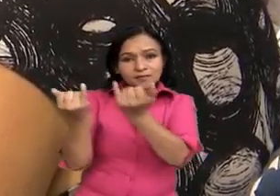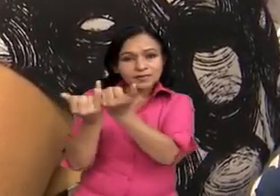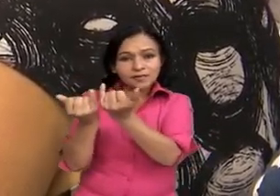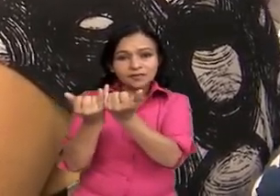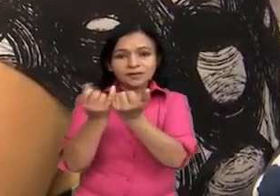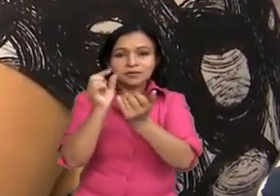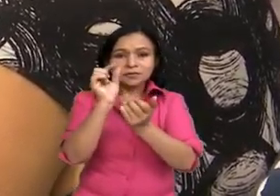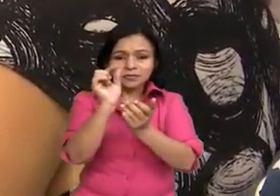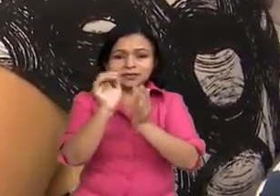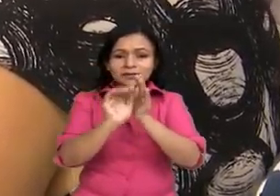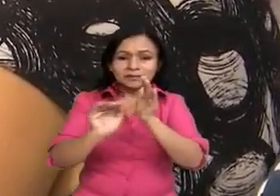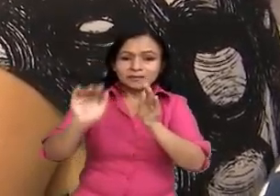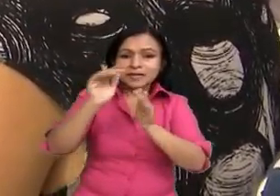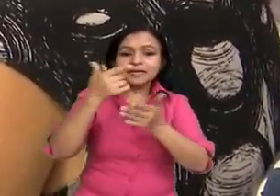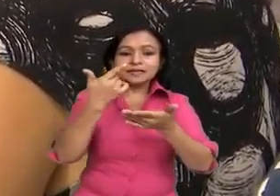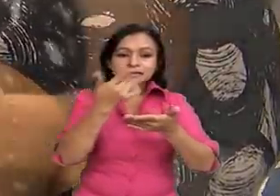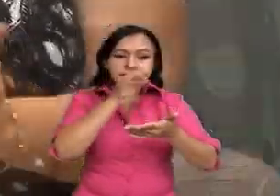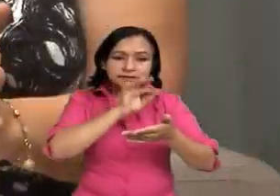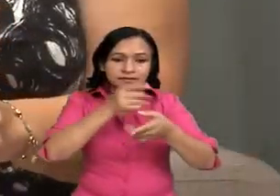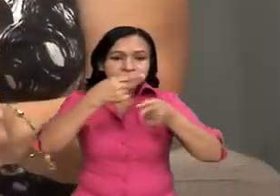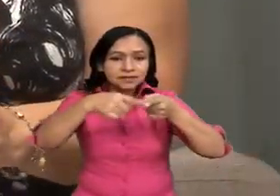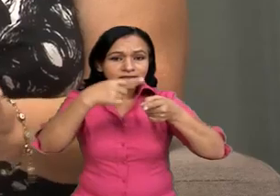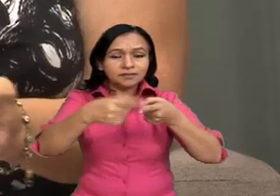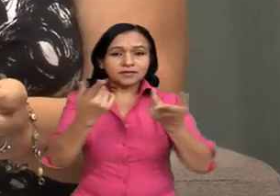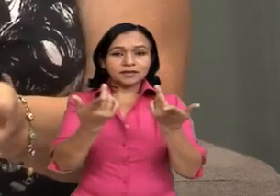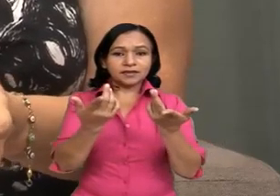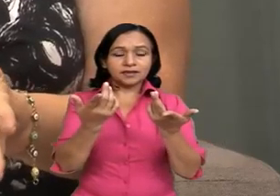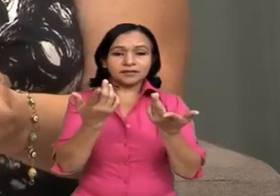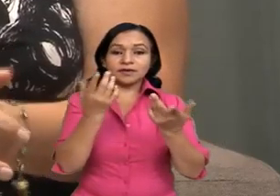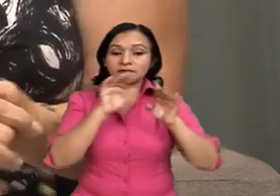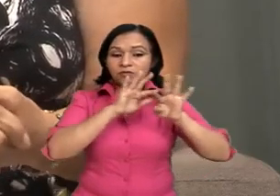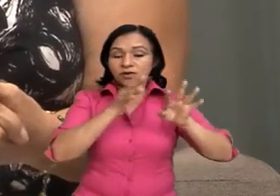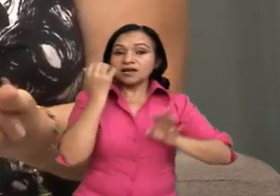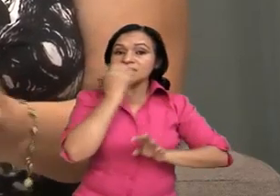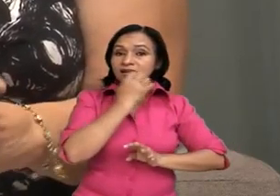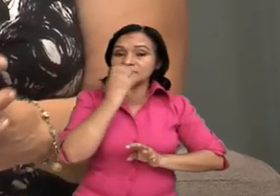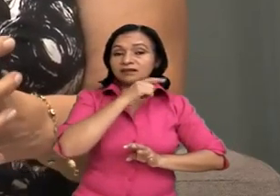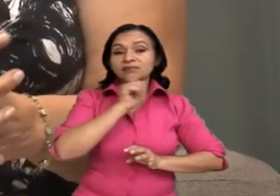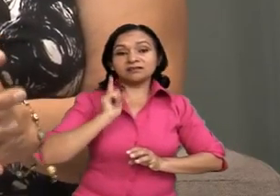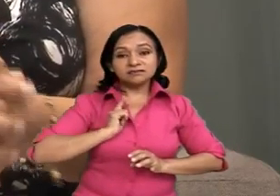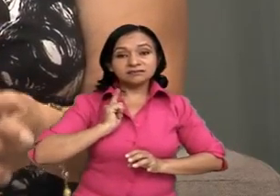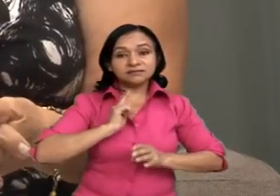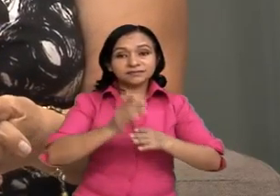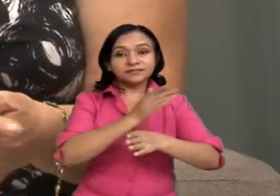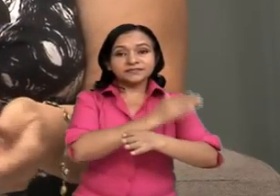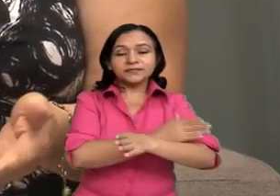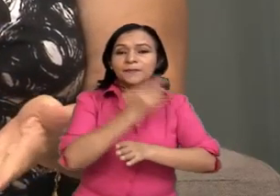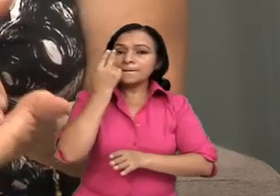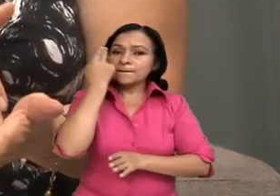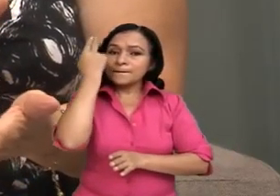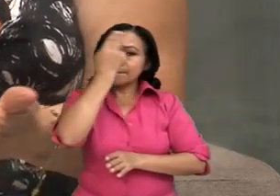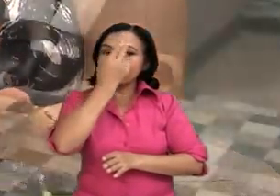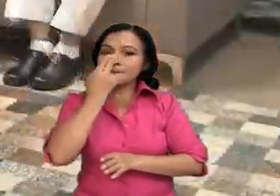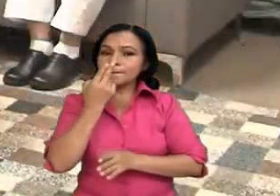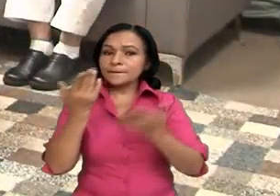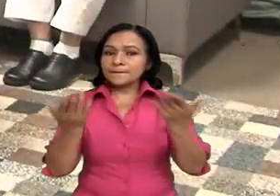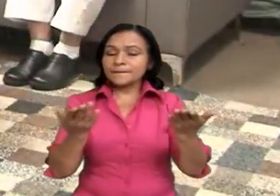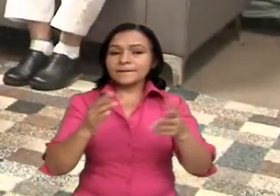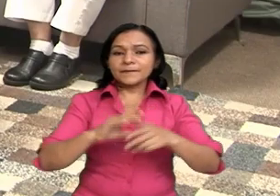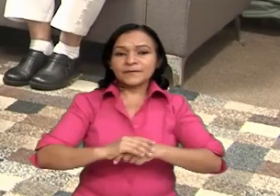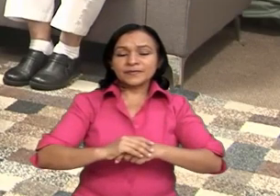menos explotación y más reconocimiento al aporte que las mujeres hacían. Exactamente. Dentro de eso les pregunto y quisiera ahora